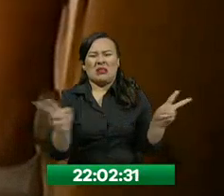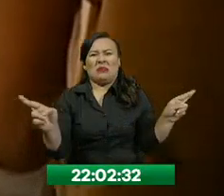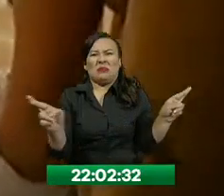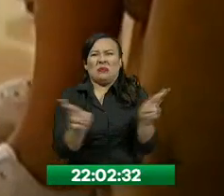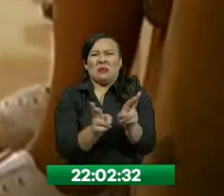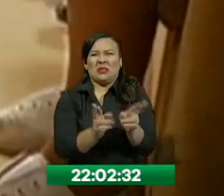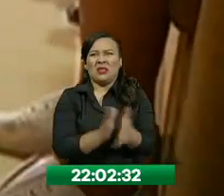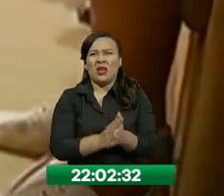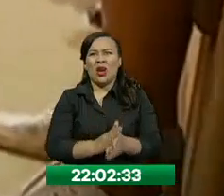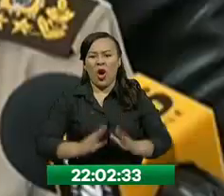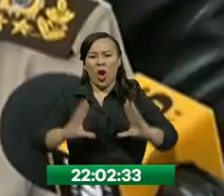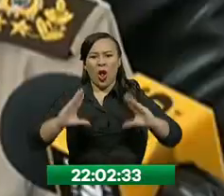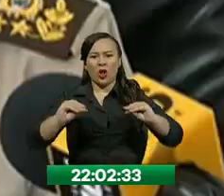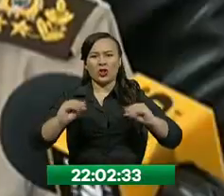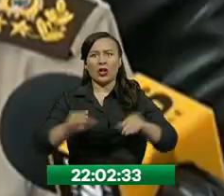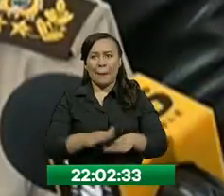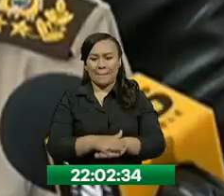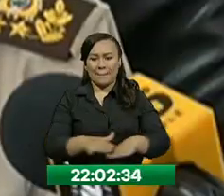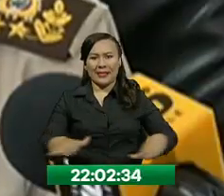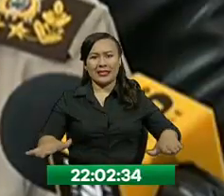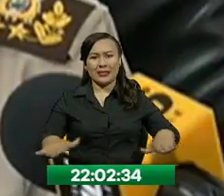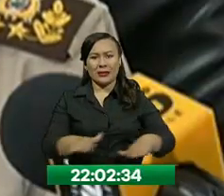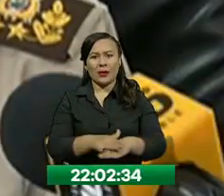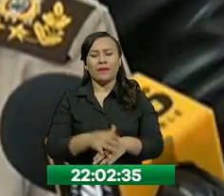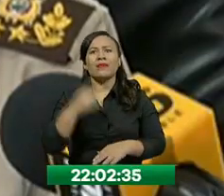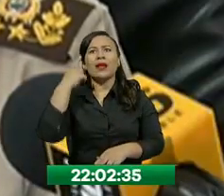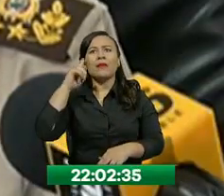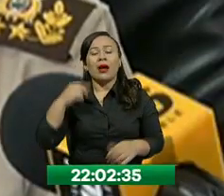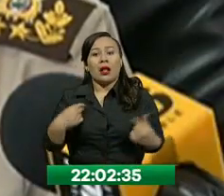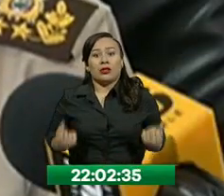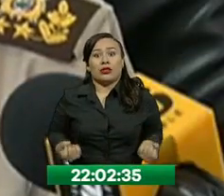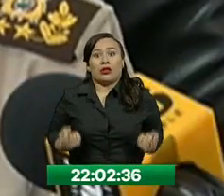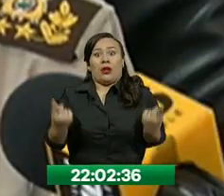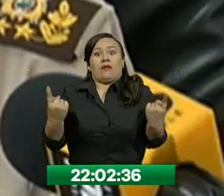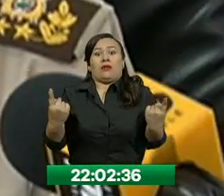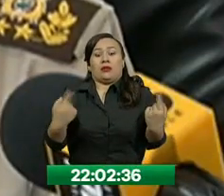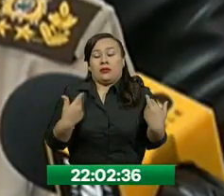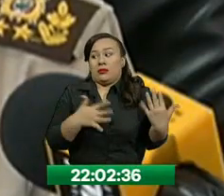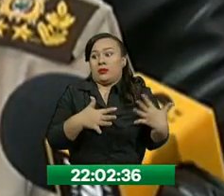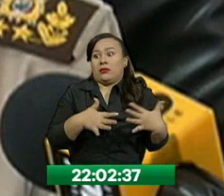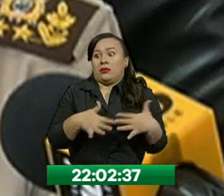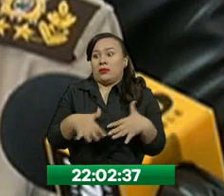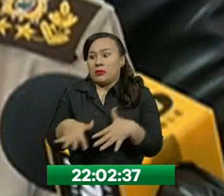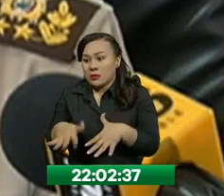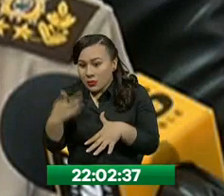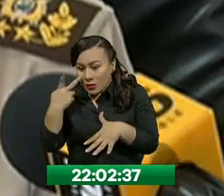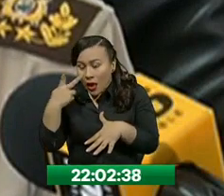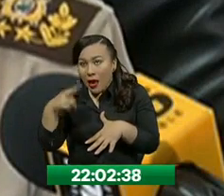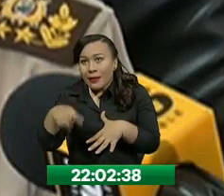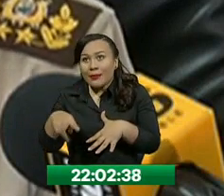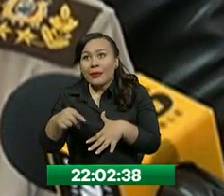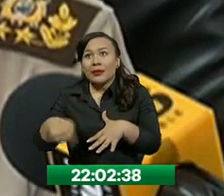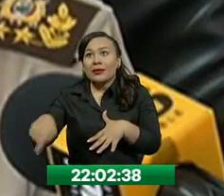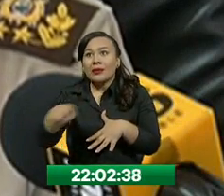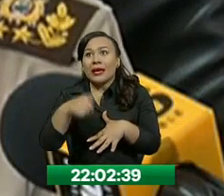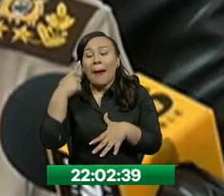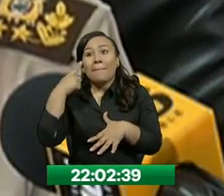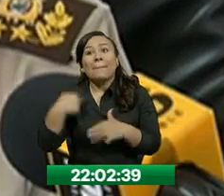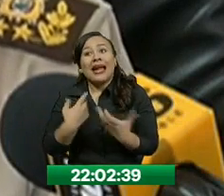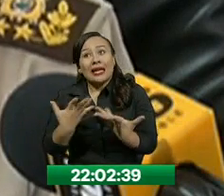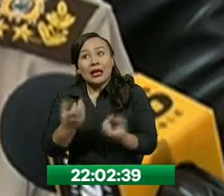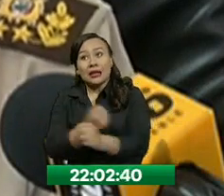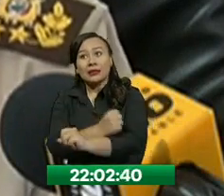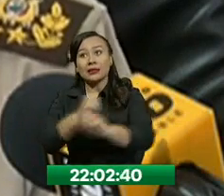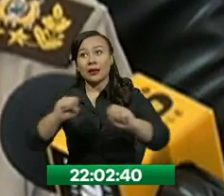colchón en el piso, donde para sorpresa del equipo que interviene en el rescate de estas